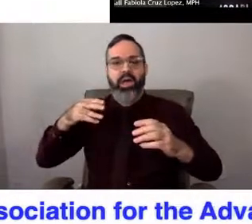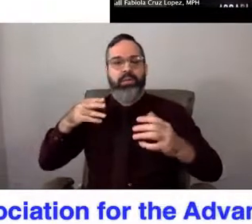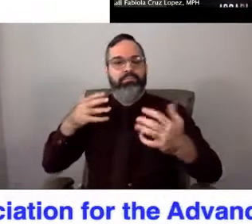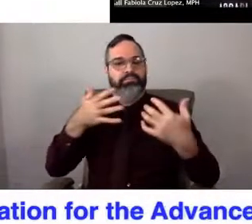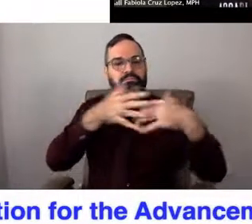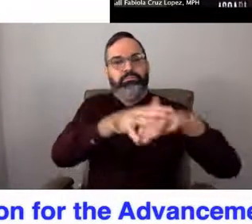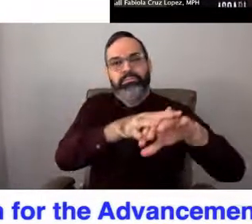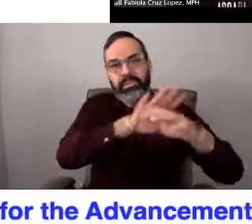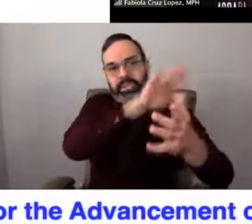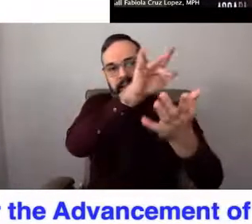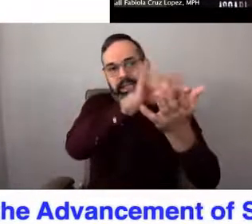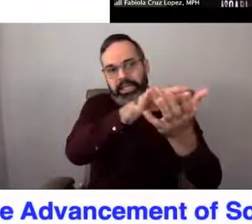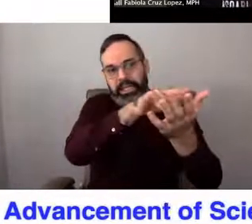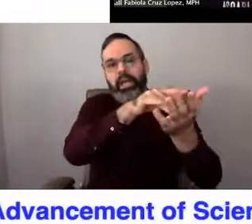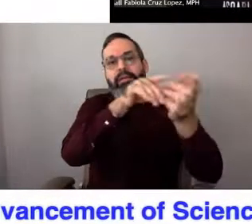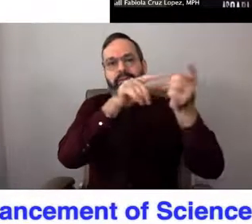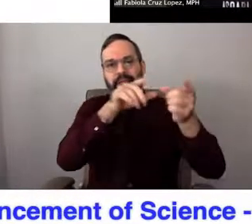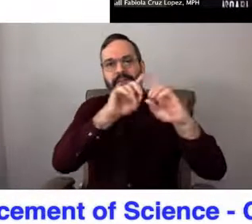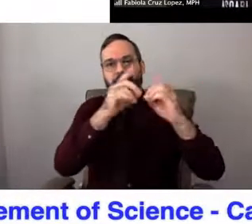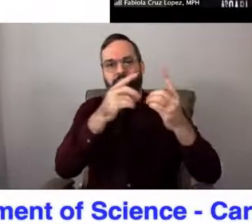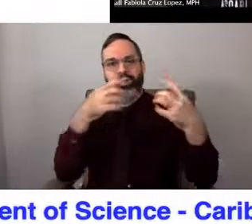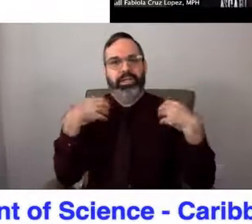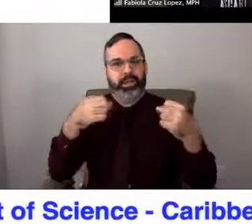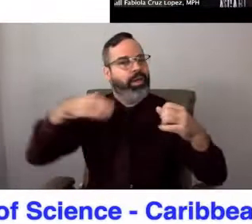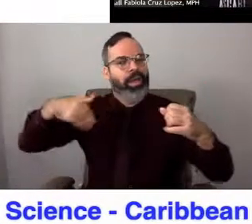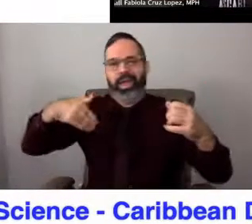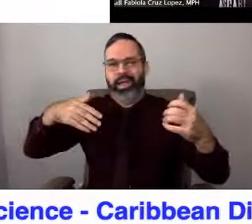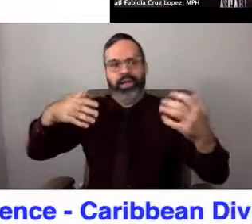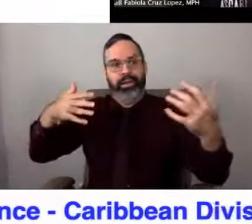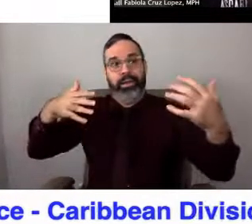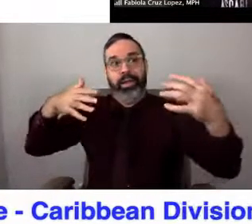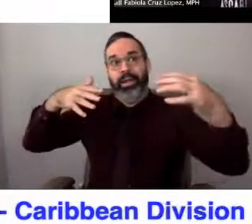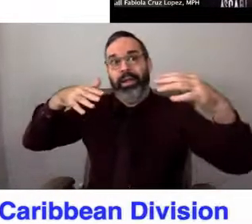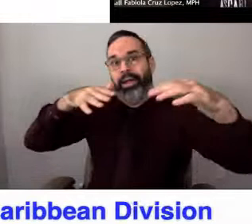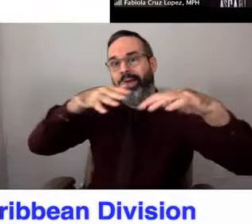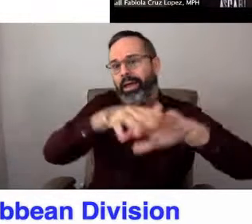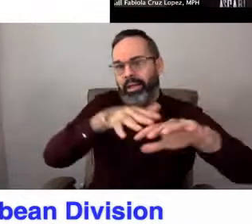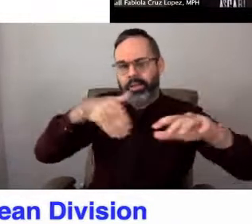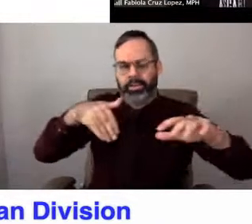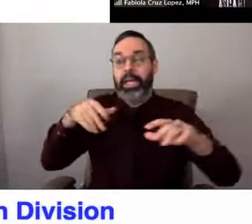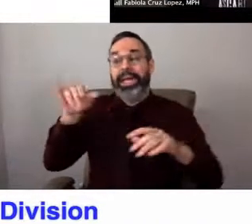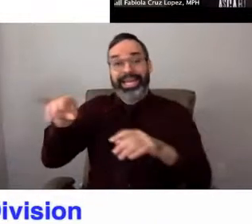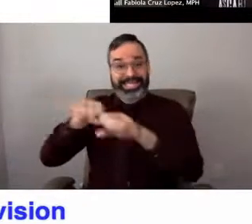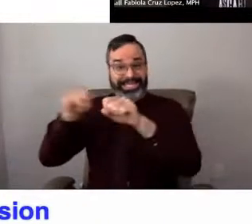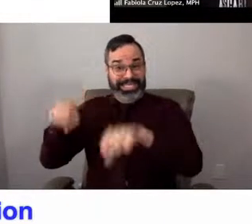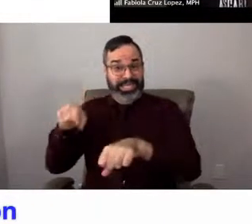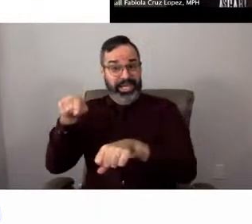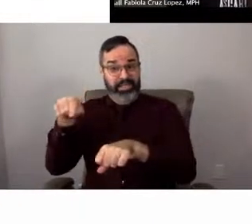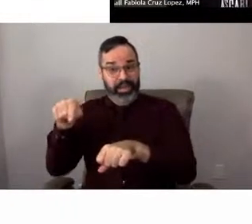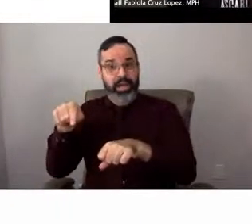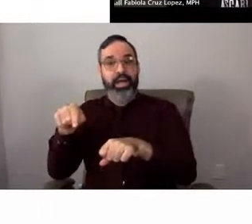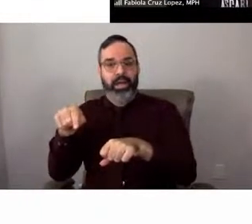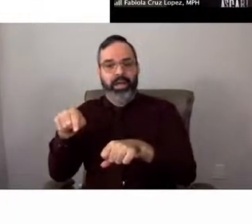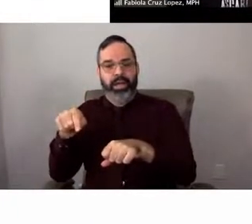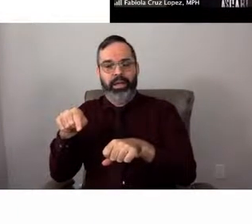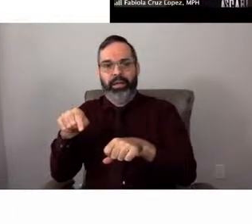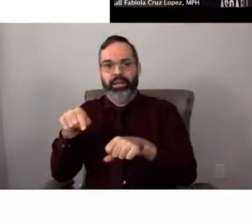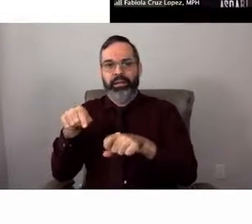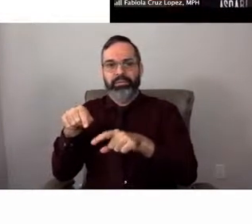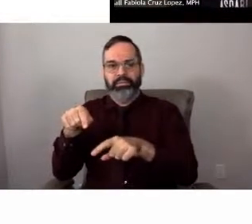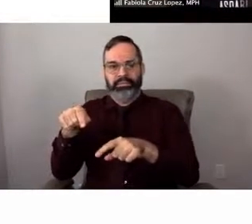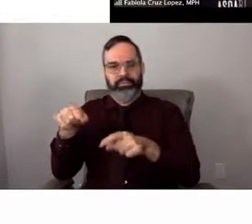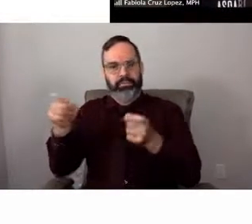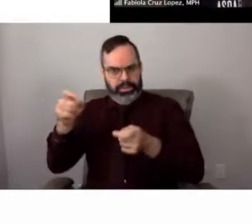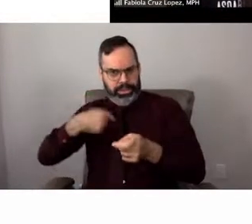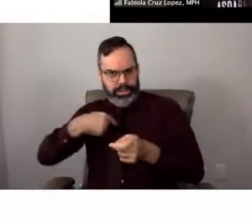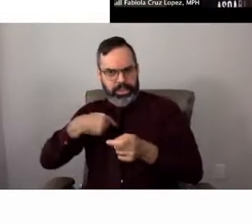central y regional del Departamento de Salud. Ese sistema dirigido pues por esta servidora, pero también con